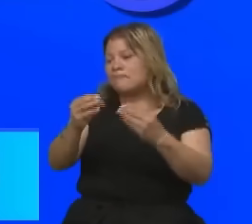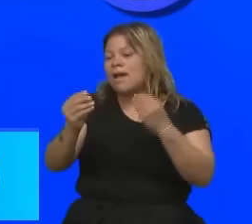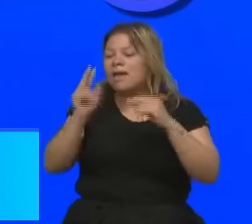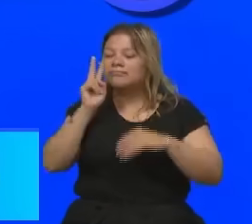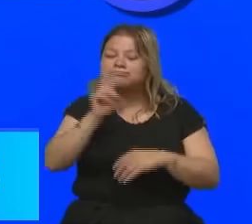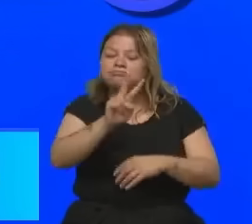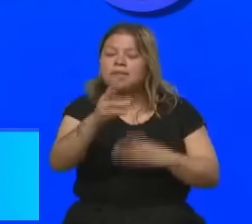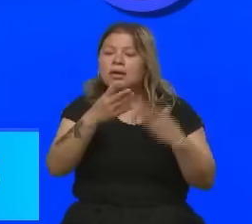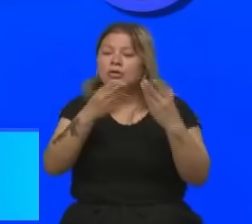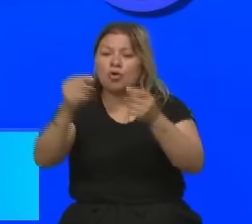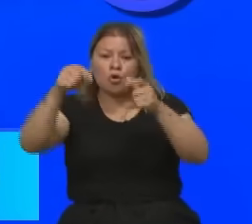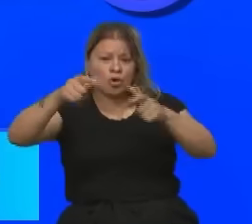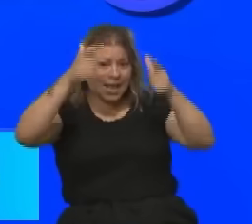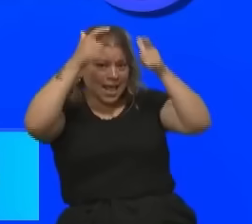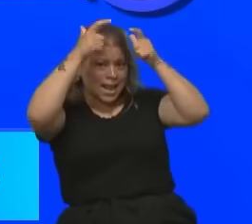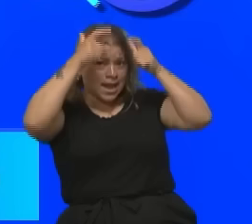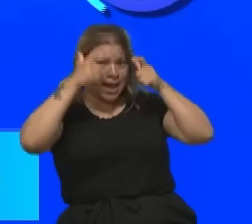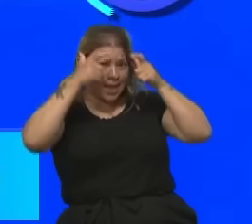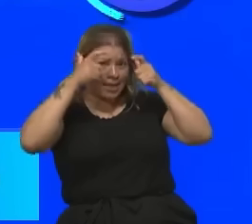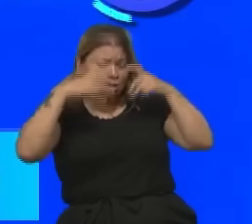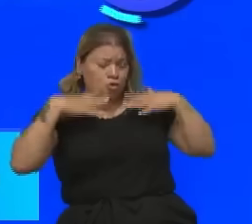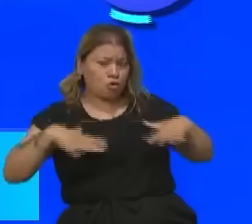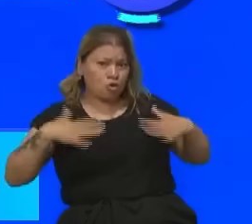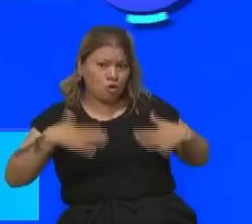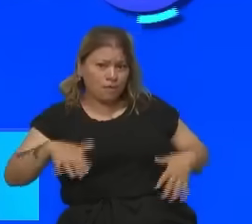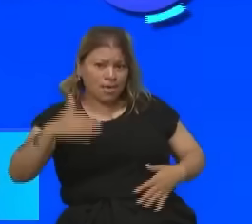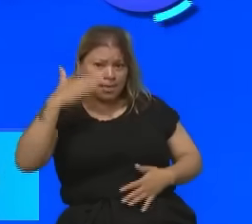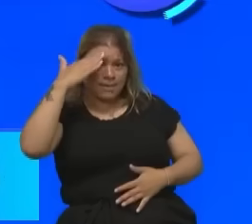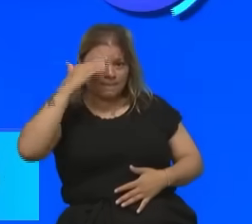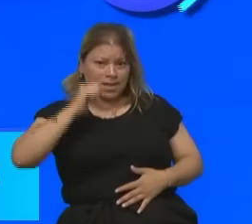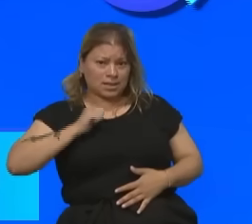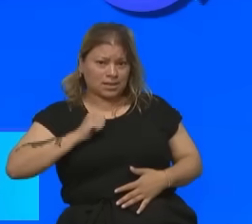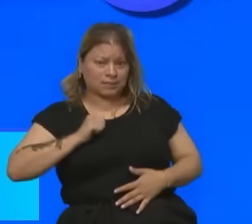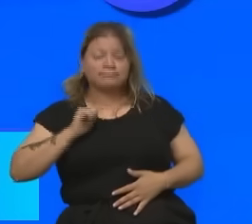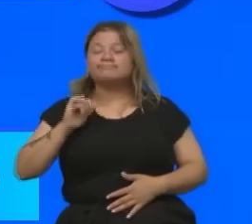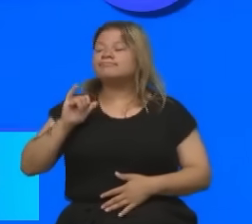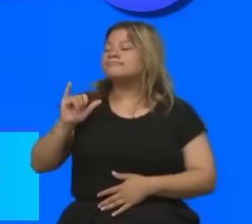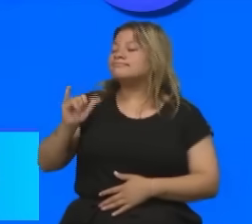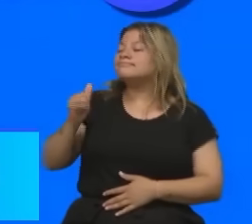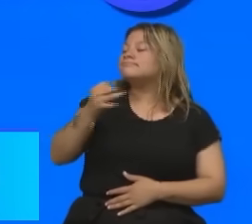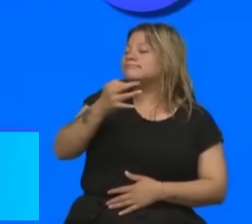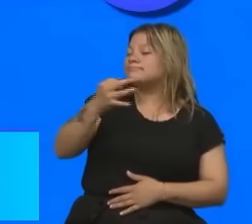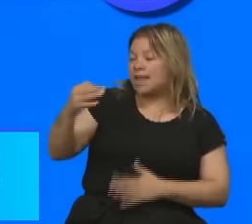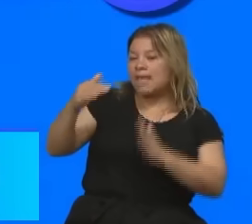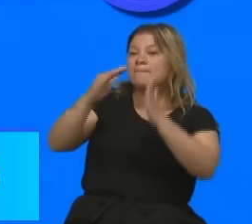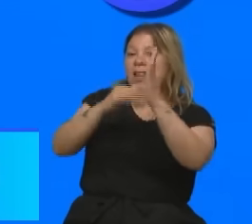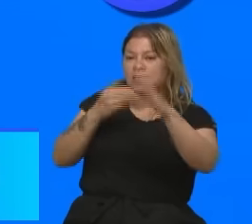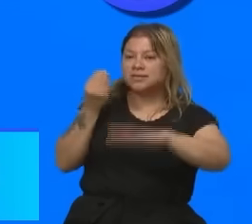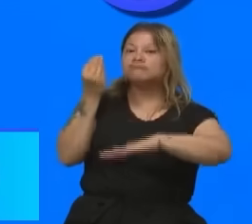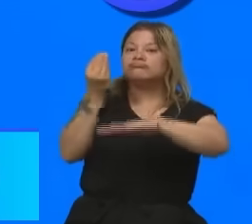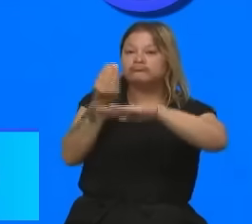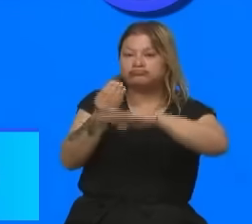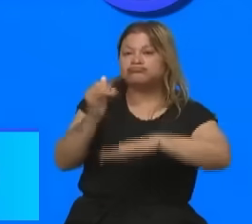el rey vestido de militar, sí, vi una fotografía. Correcto. Sí, hoy estuvo el rey aquí en la provincia. Por lo